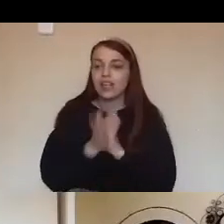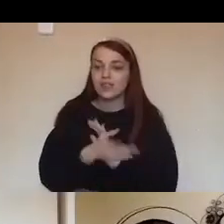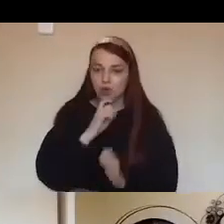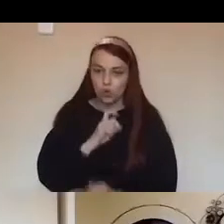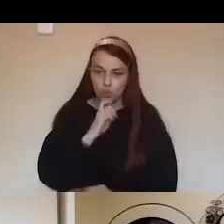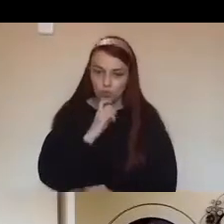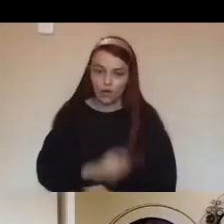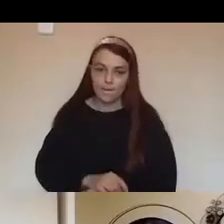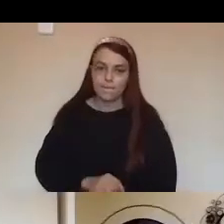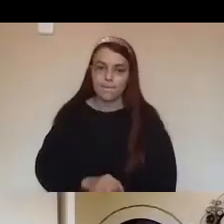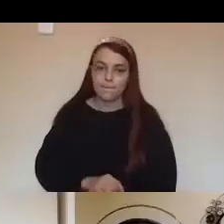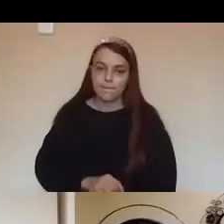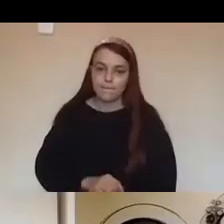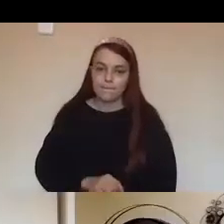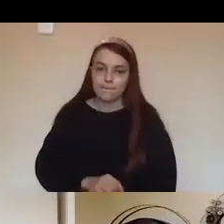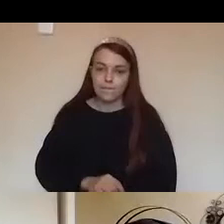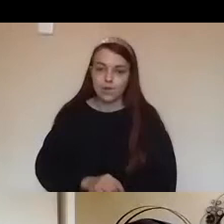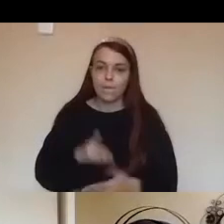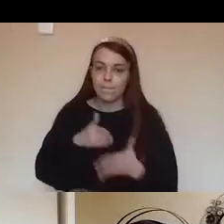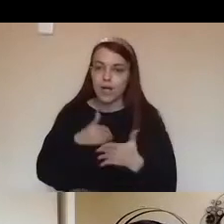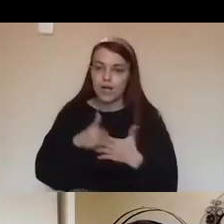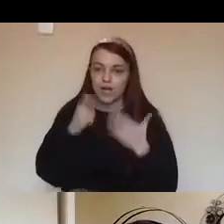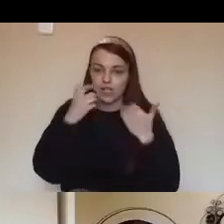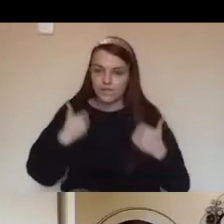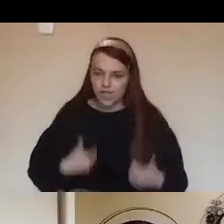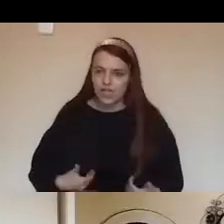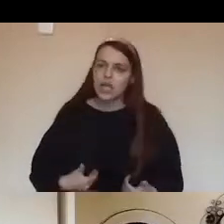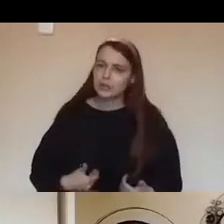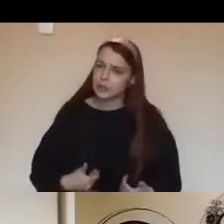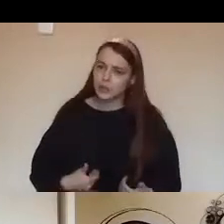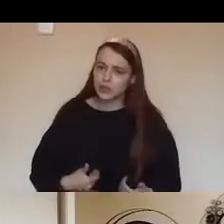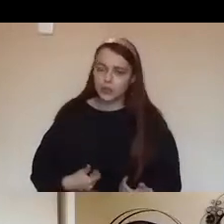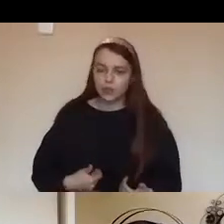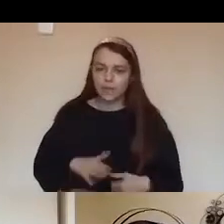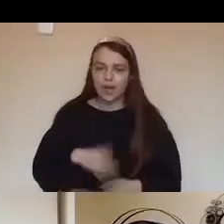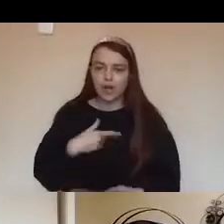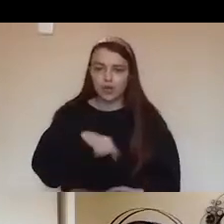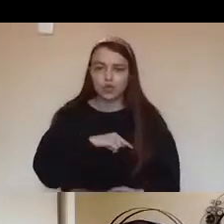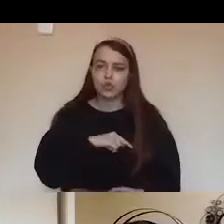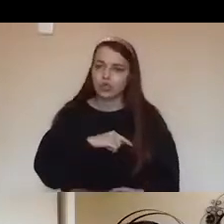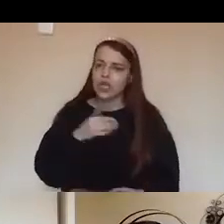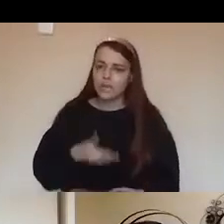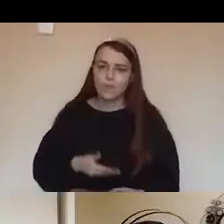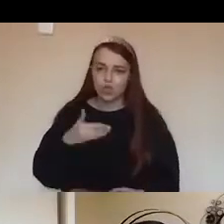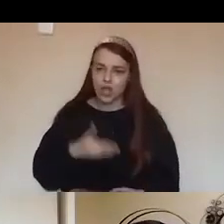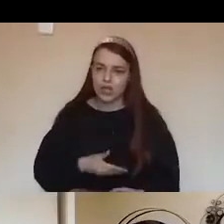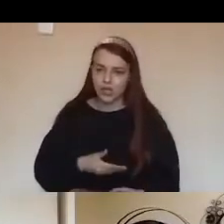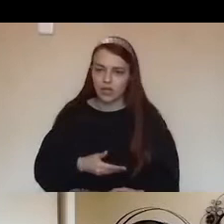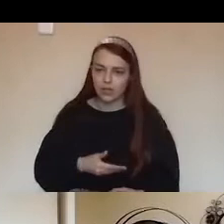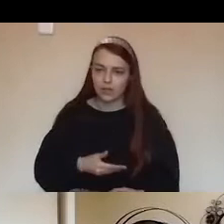Pero las barreras físicas son un tema, para nosotros también era muy importante partir con